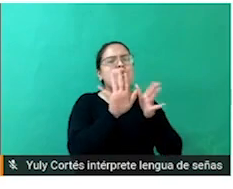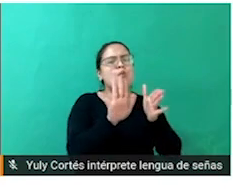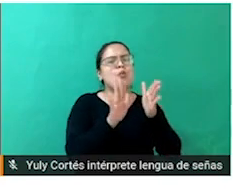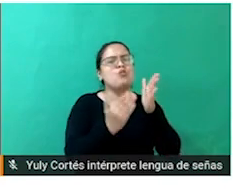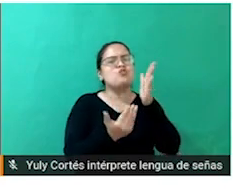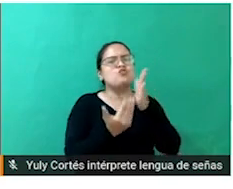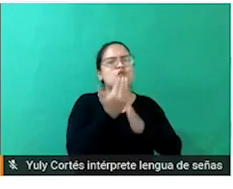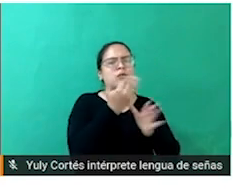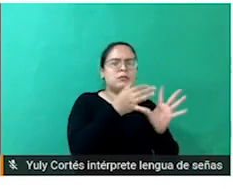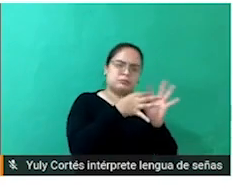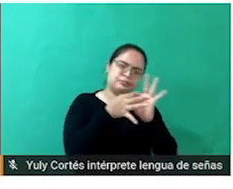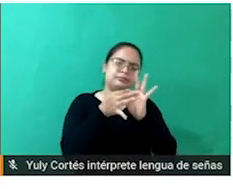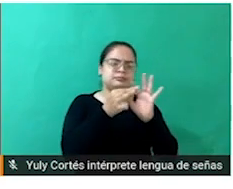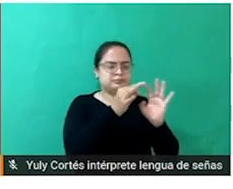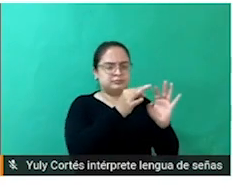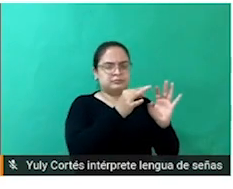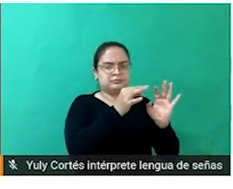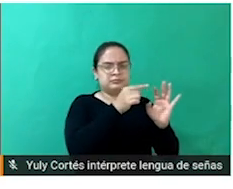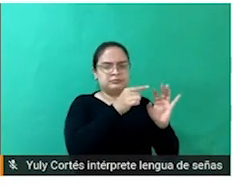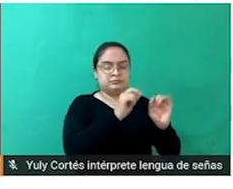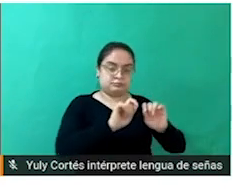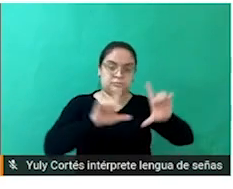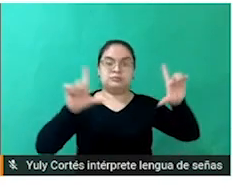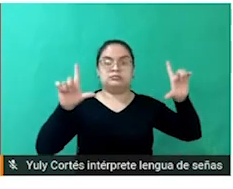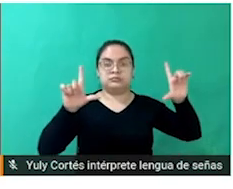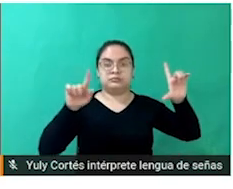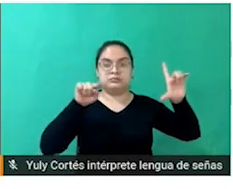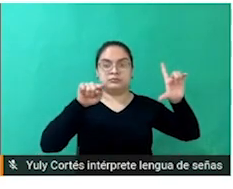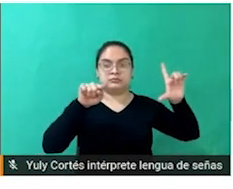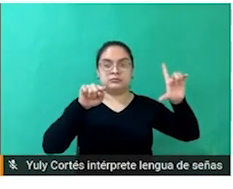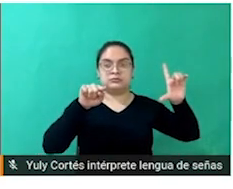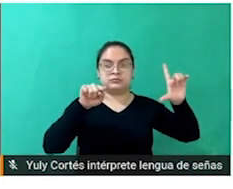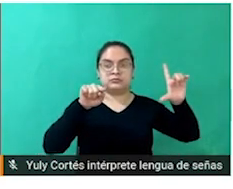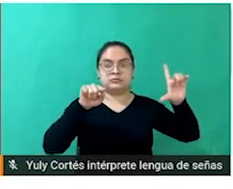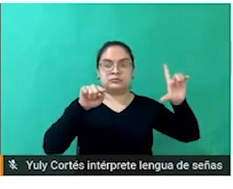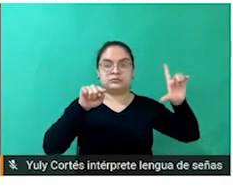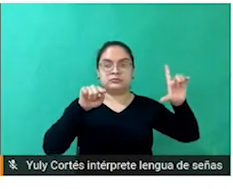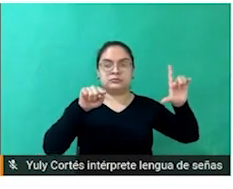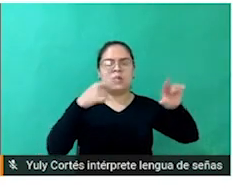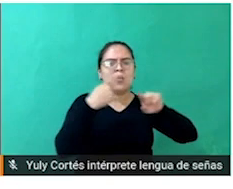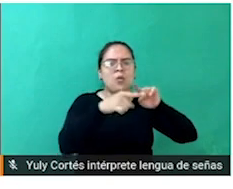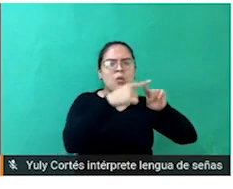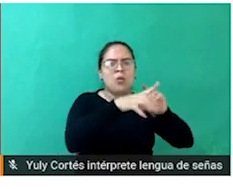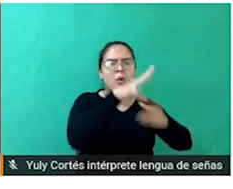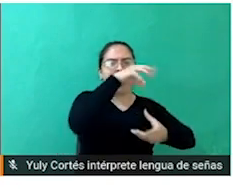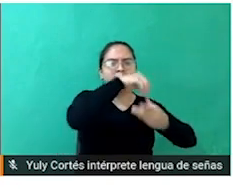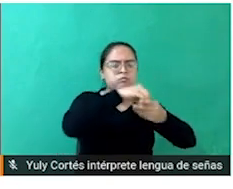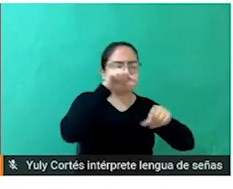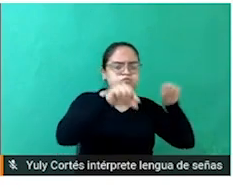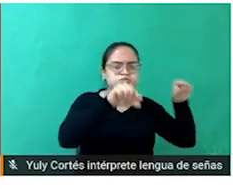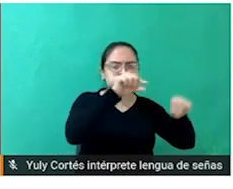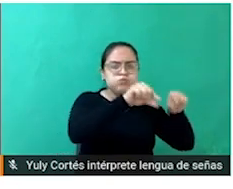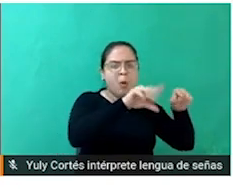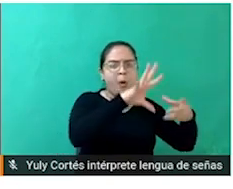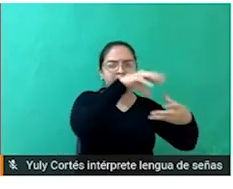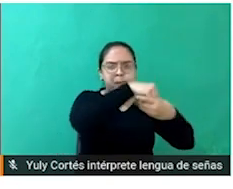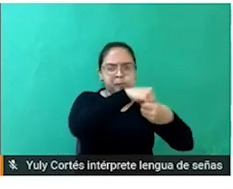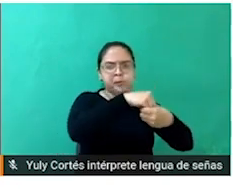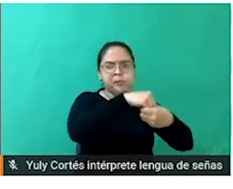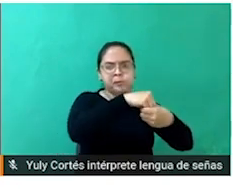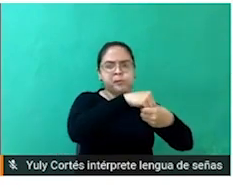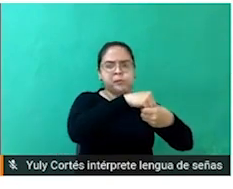una interfase que se alimenta con diversos sensores y con